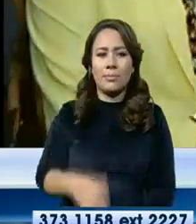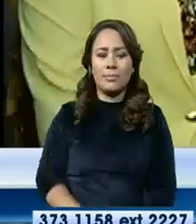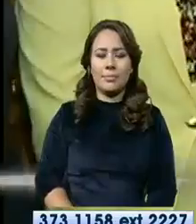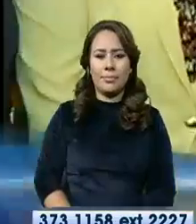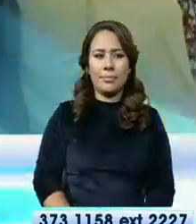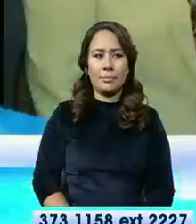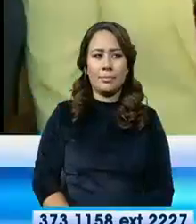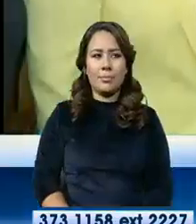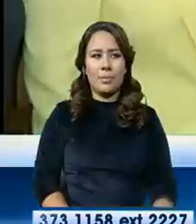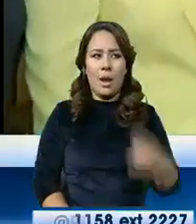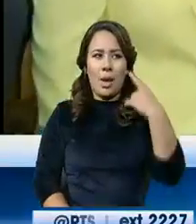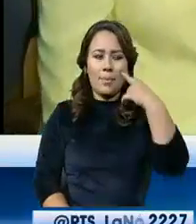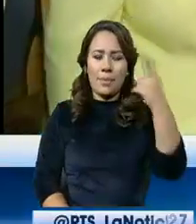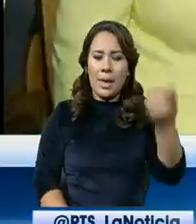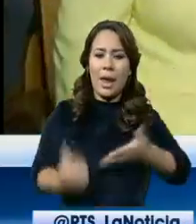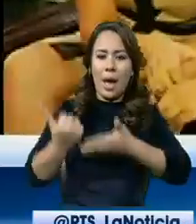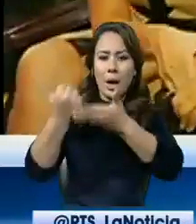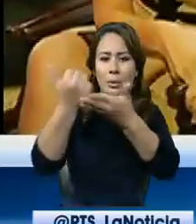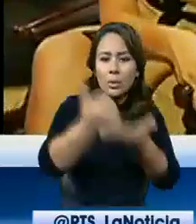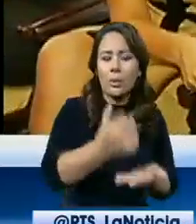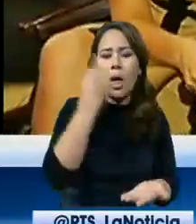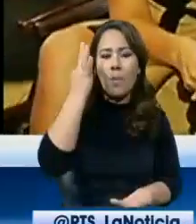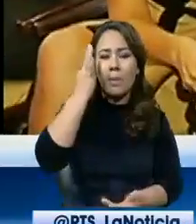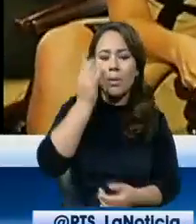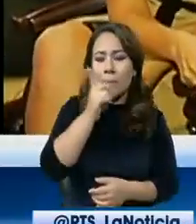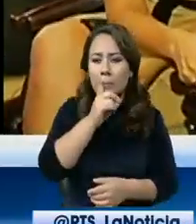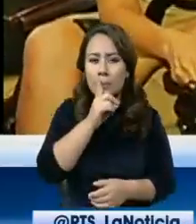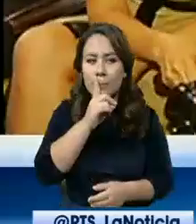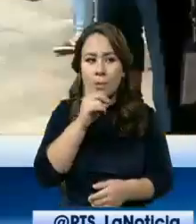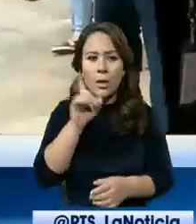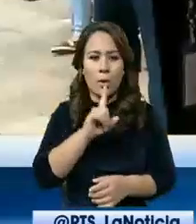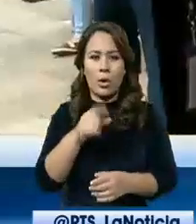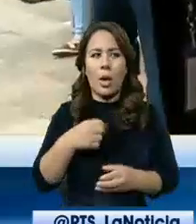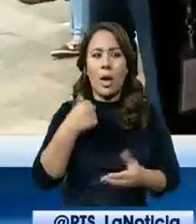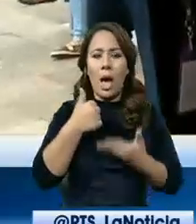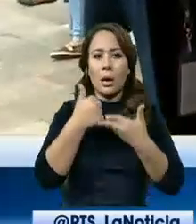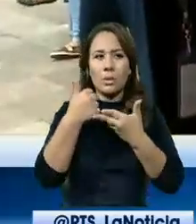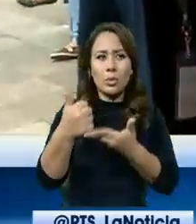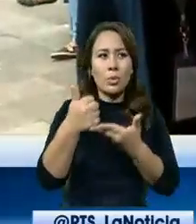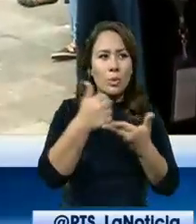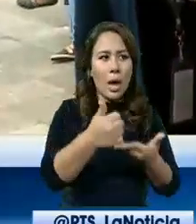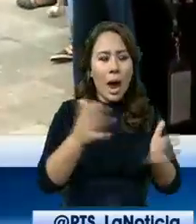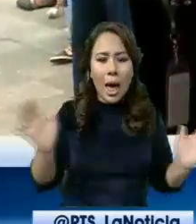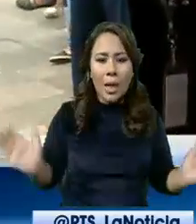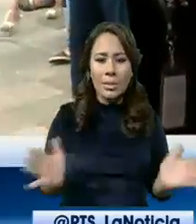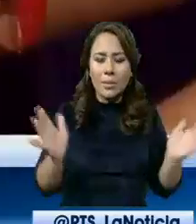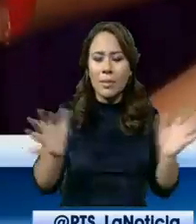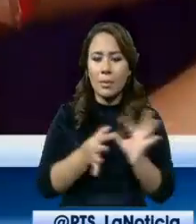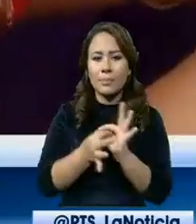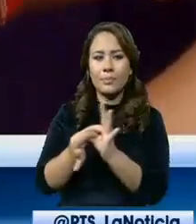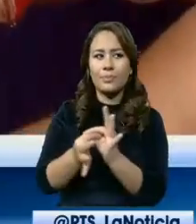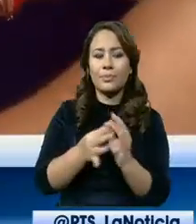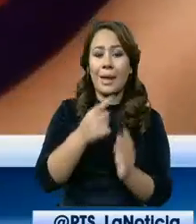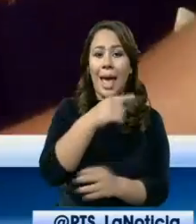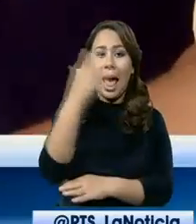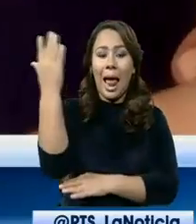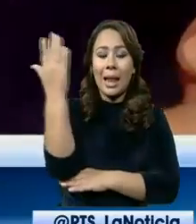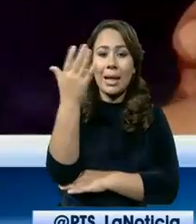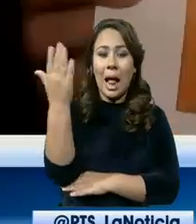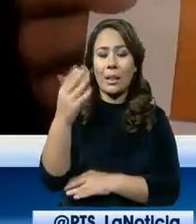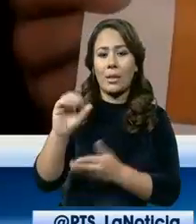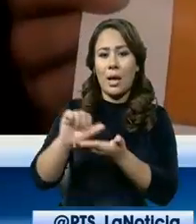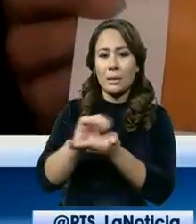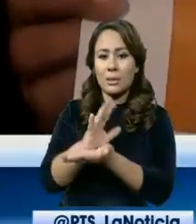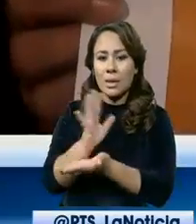Guayaquil asume la batuta como primer gobierno autónomo descentralizado en impulsar una acción conjunta entre el cabildo e